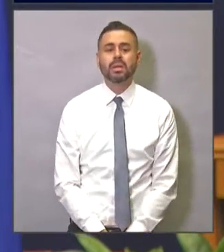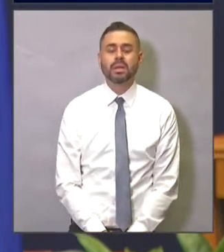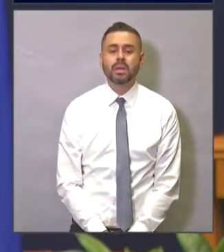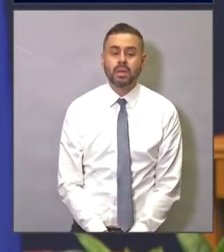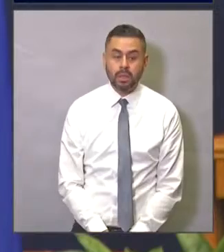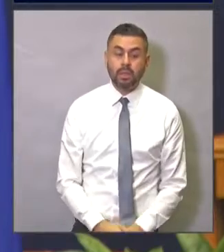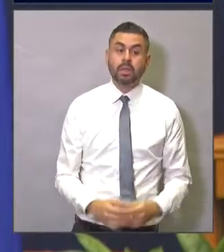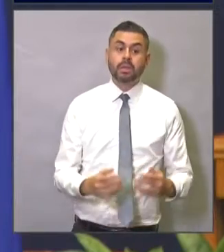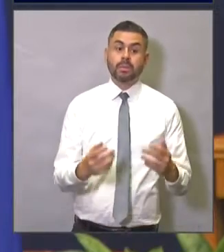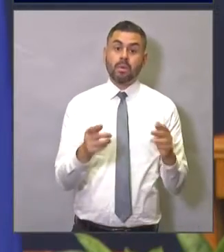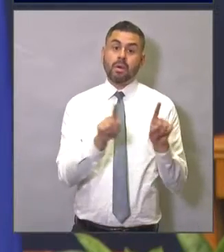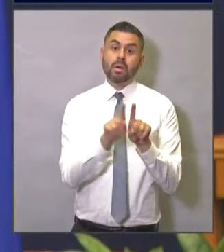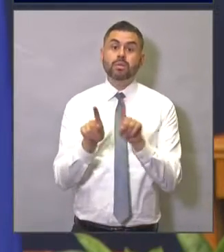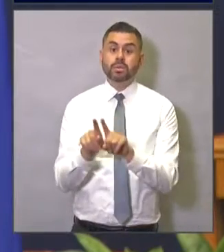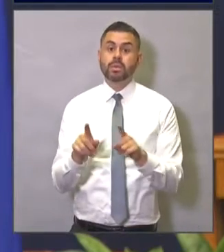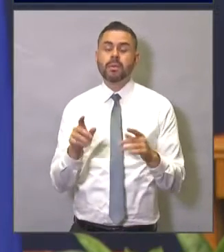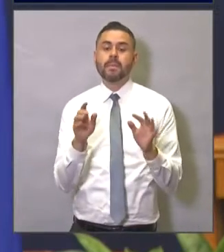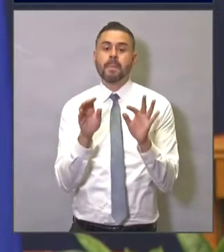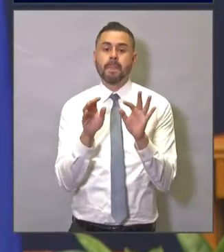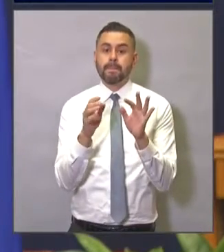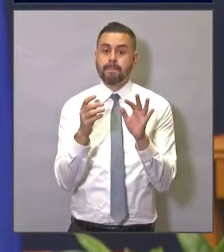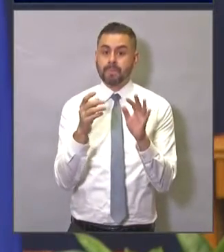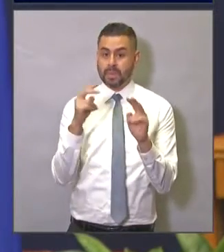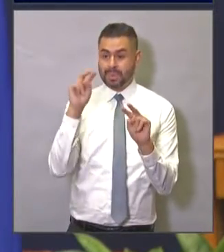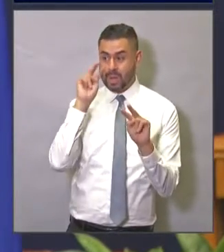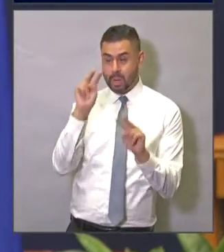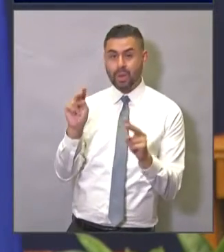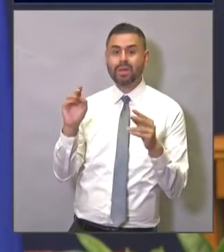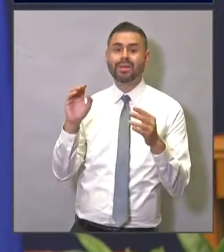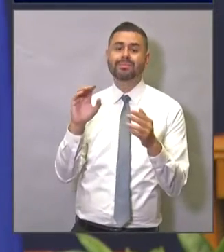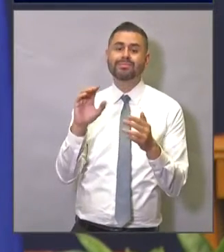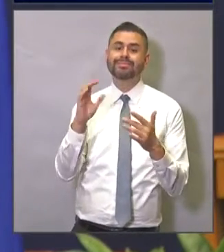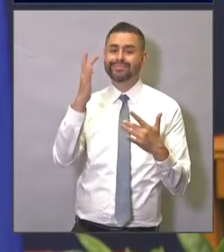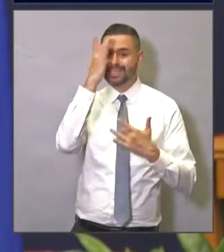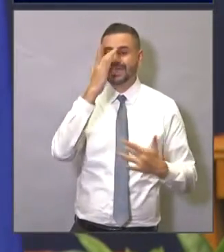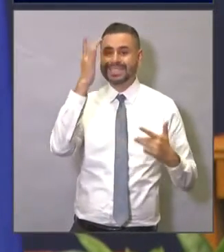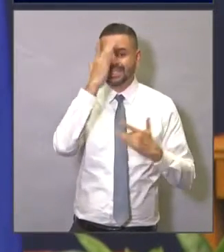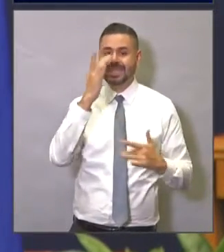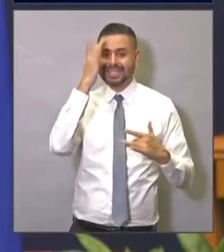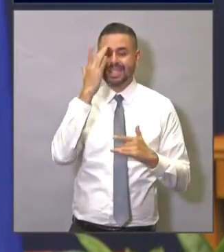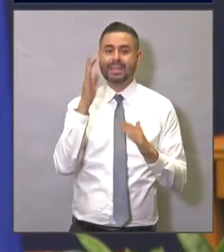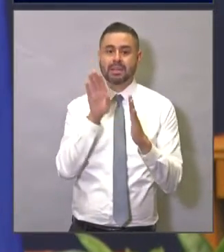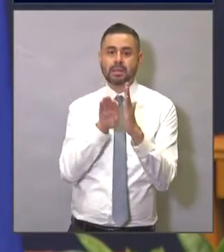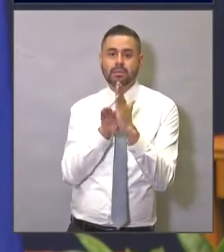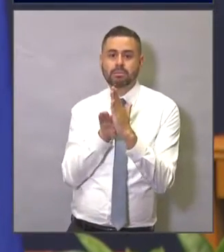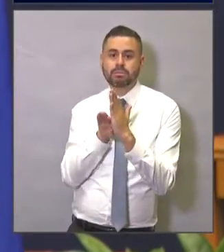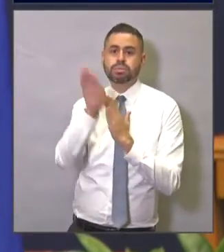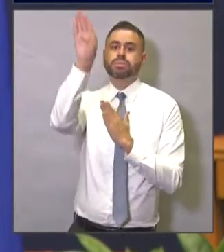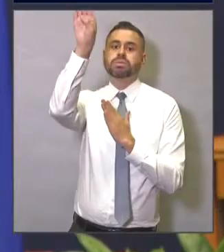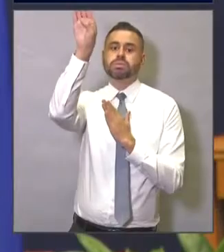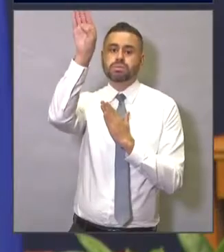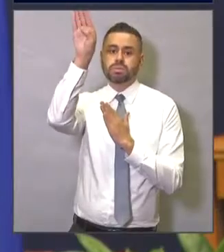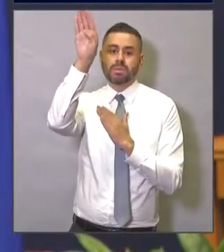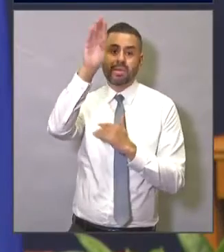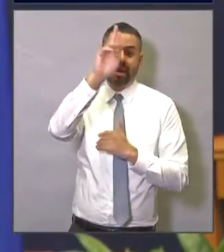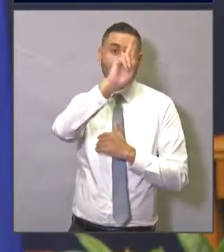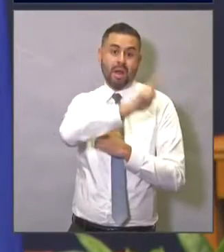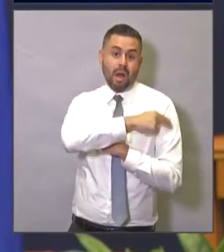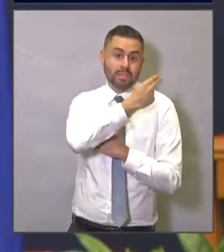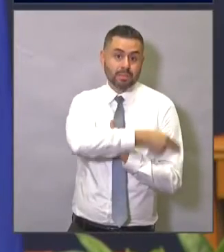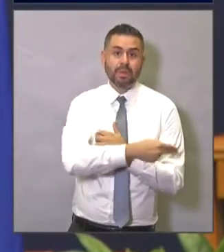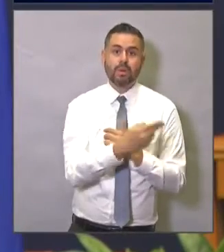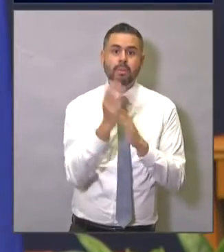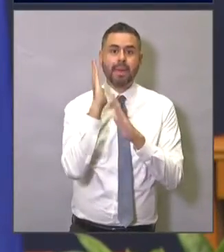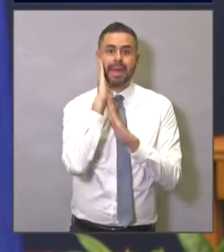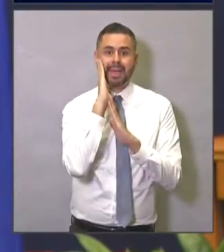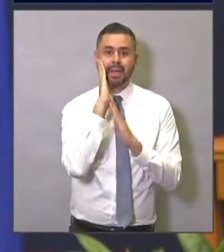Colectivamente debemos detener el aumento de casos que ya está empezando a preocupar a los hospitales y abrumar a los profesionales